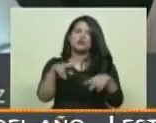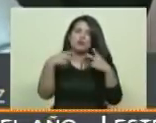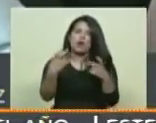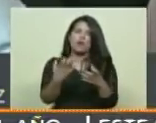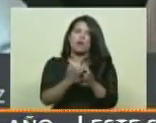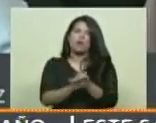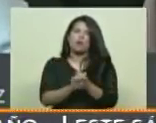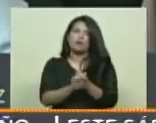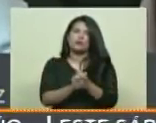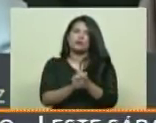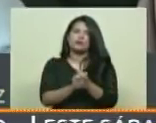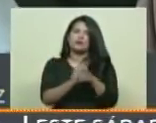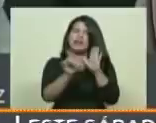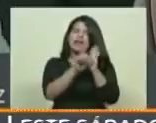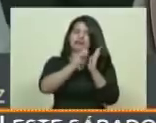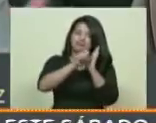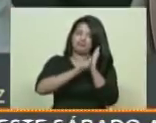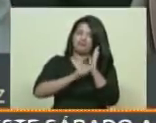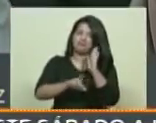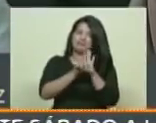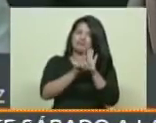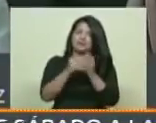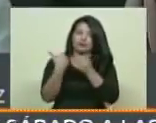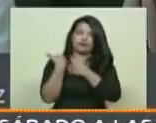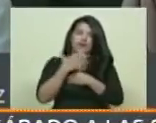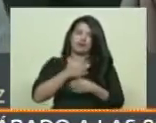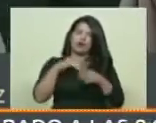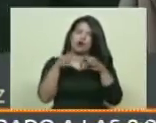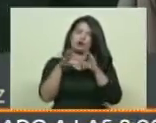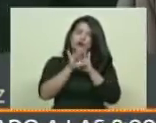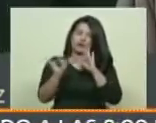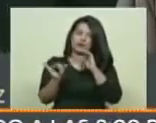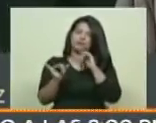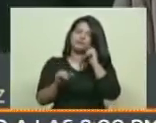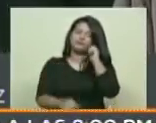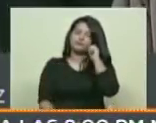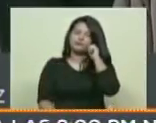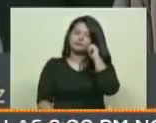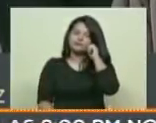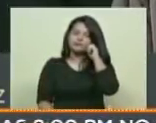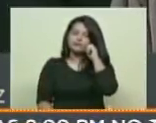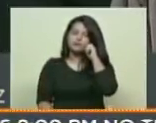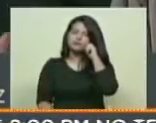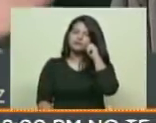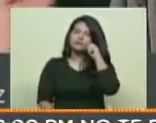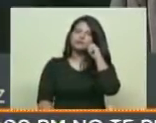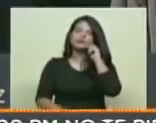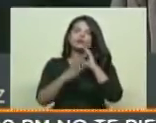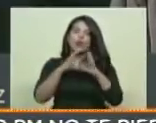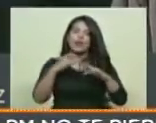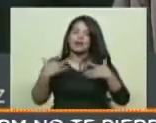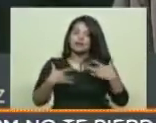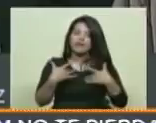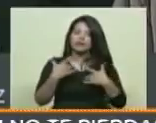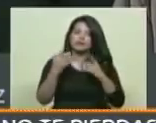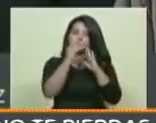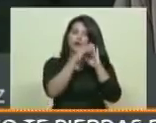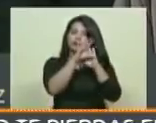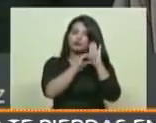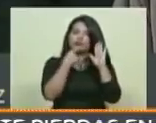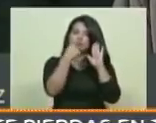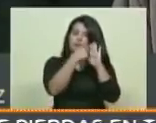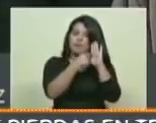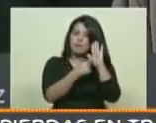orden jurídico. Así que todas las actuaciones de la Asamblea Nacional Constituyente están contempladas en nuestra Constitución Madre, en